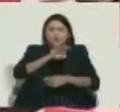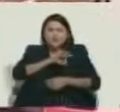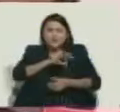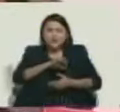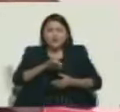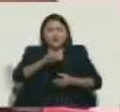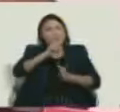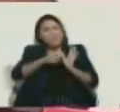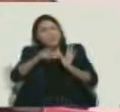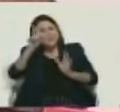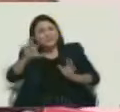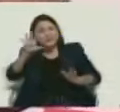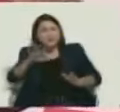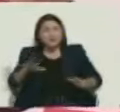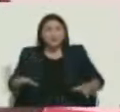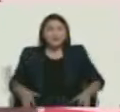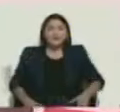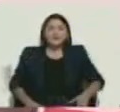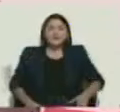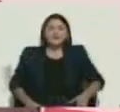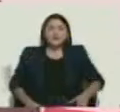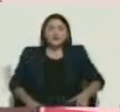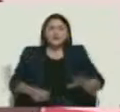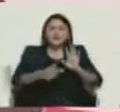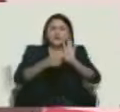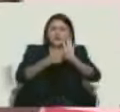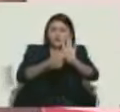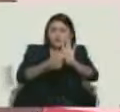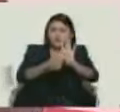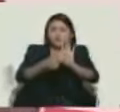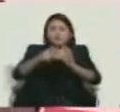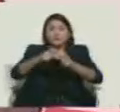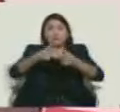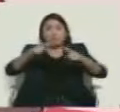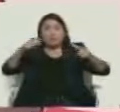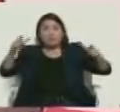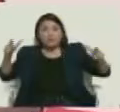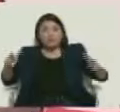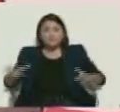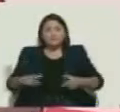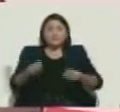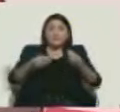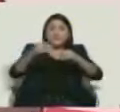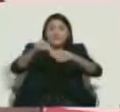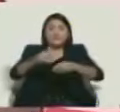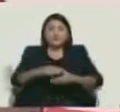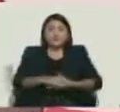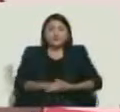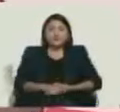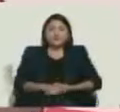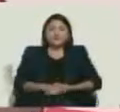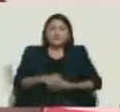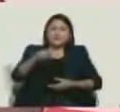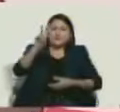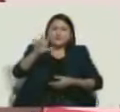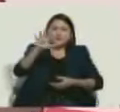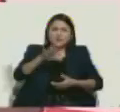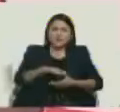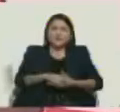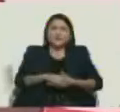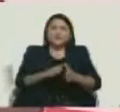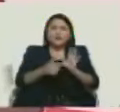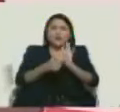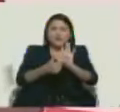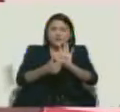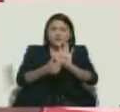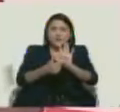alrededor del partido o que el partido tiene vínculos con ellos, eso va multiplicándose aún más. En el territorio te hablo. Es